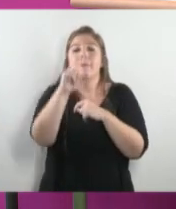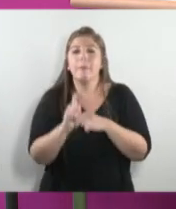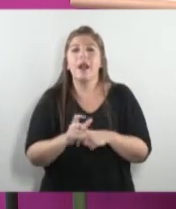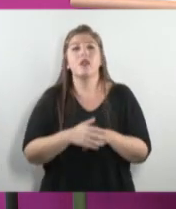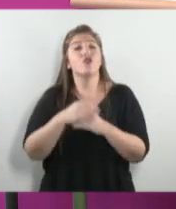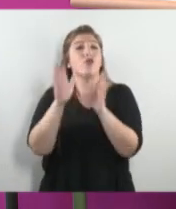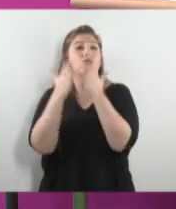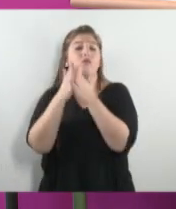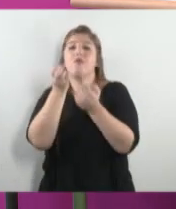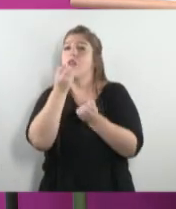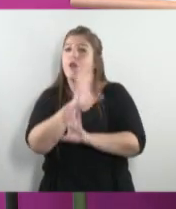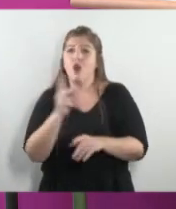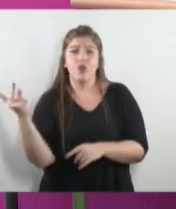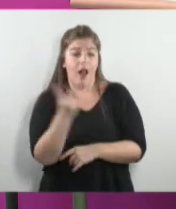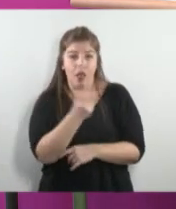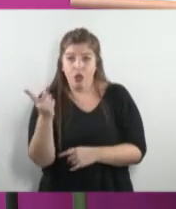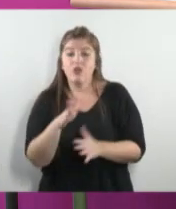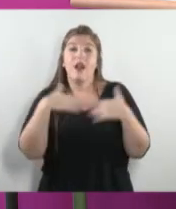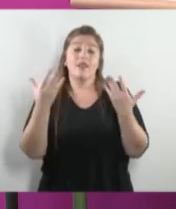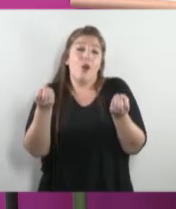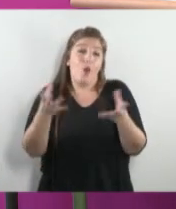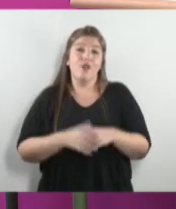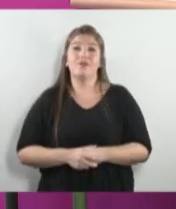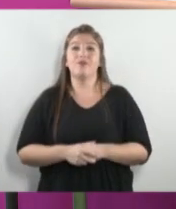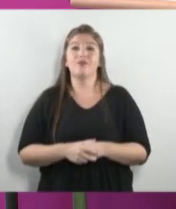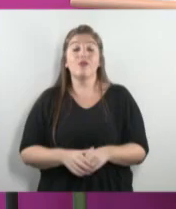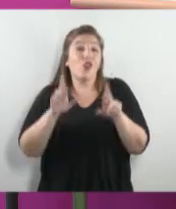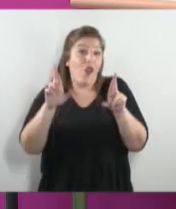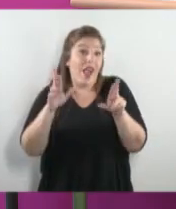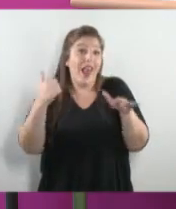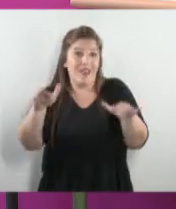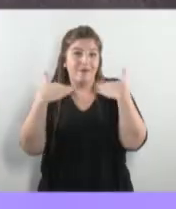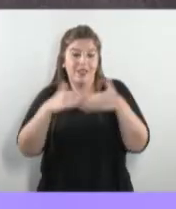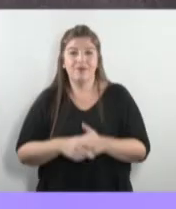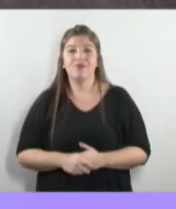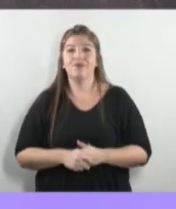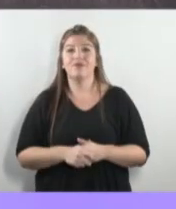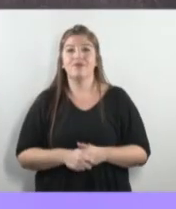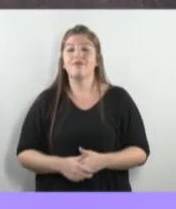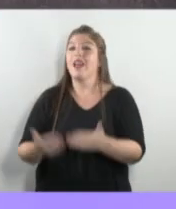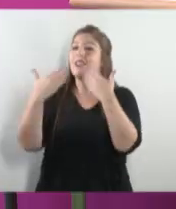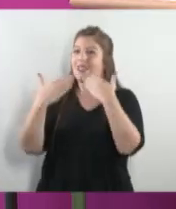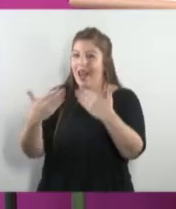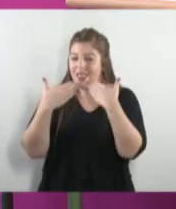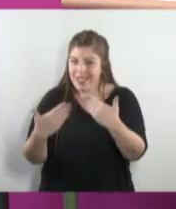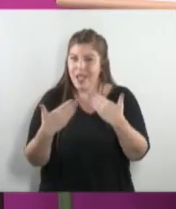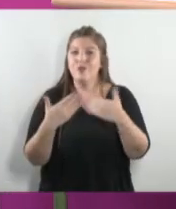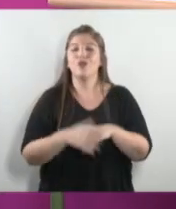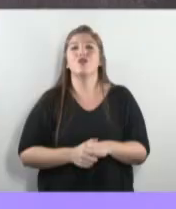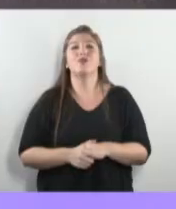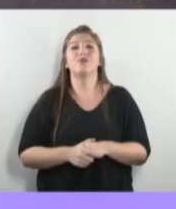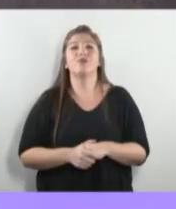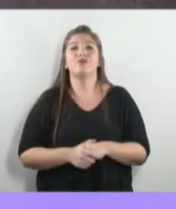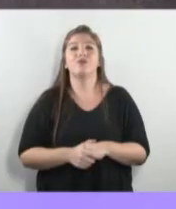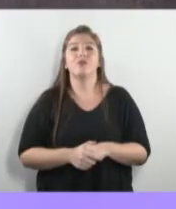obras preciosas las dos, así que bueno, espero que estén ahí. Dale, te agradecemos mucho la presencia.